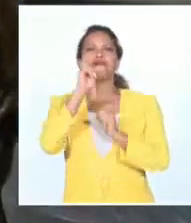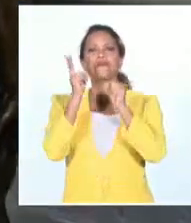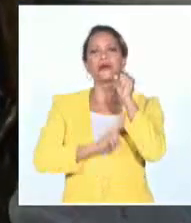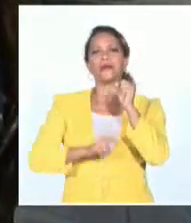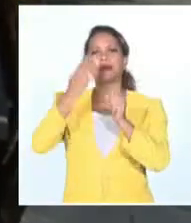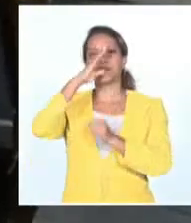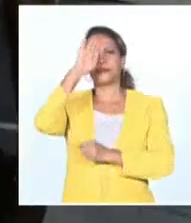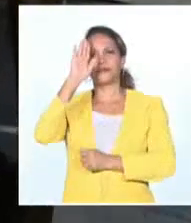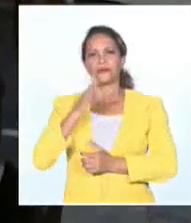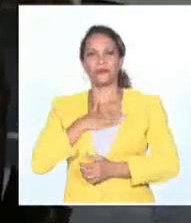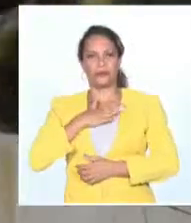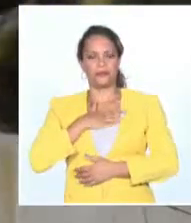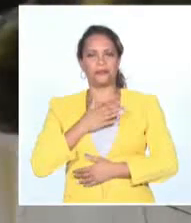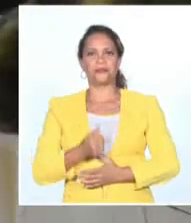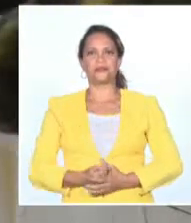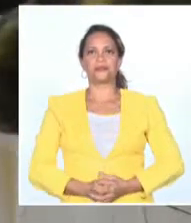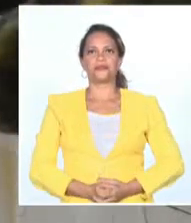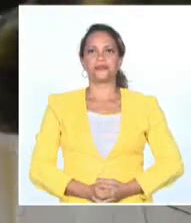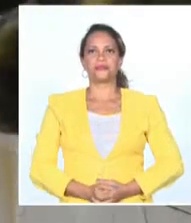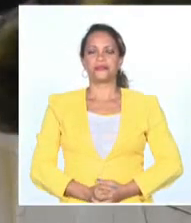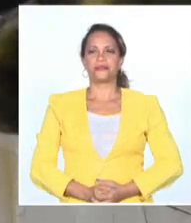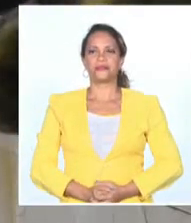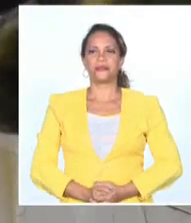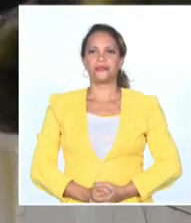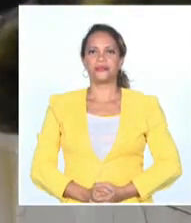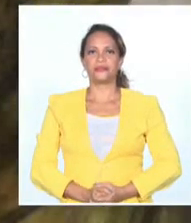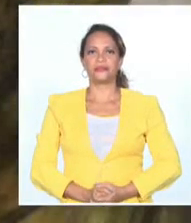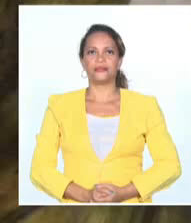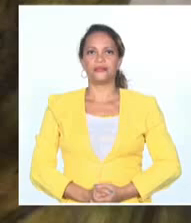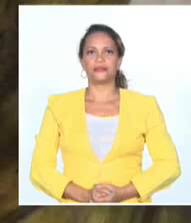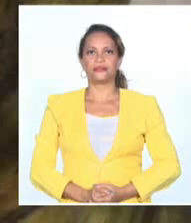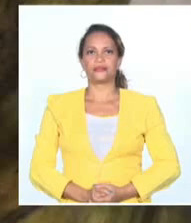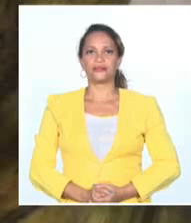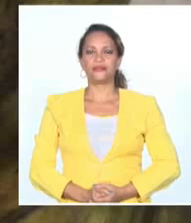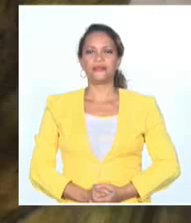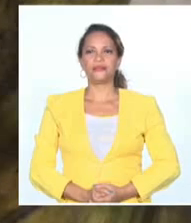cubanos. Emilio Urquizar y Nora Lady Becerril Caballero, Canal Cubano de Noticias.